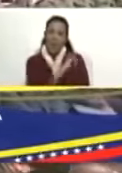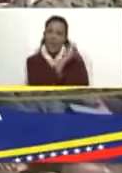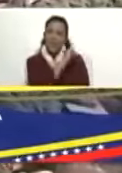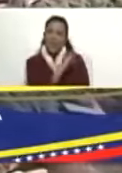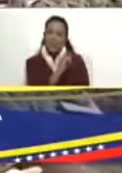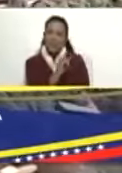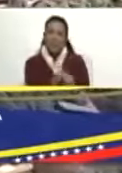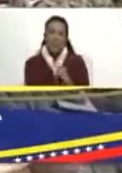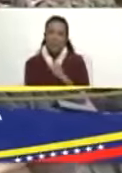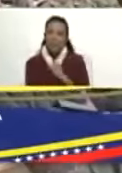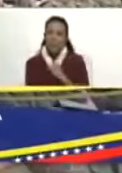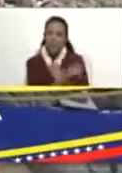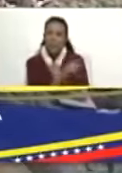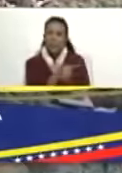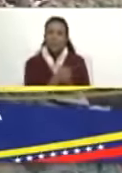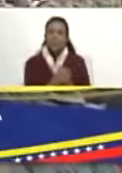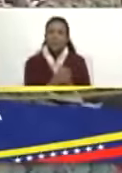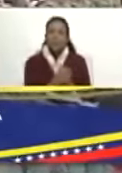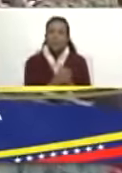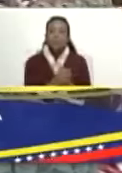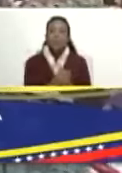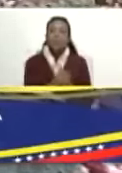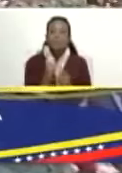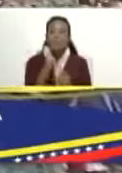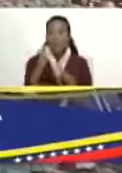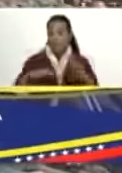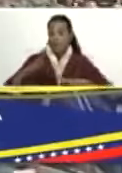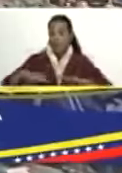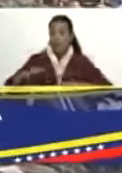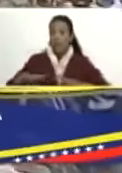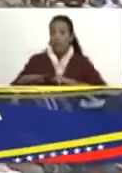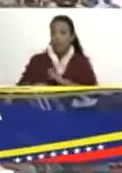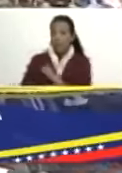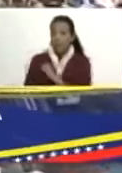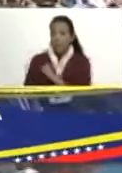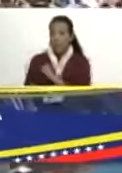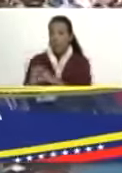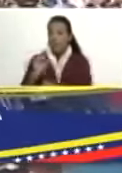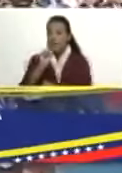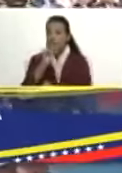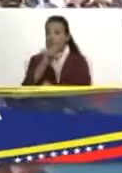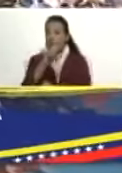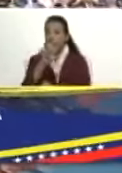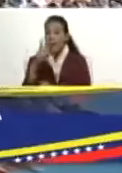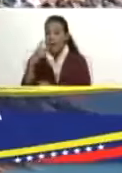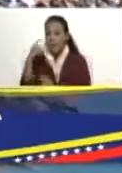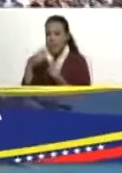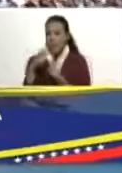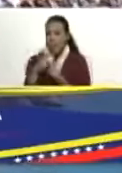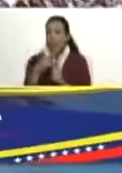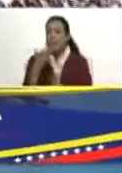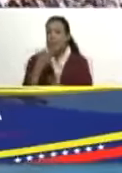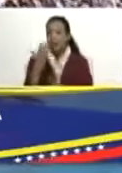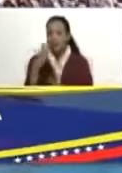tramposería sale, ¿verdad? Héctor Rodríguez, en Barlovento se dice, tramposería sale, ¿ah?